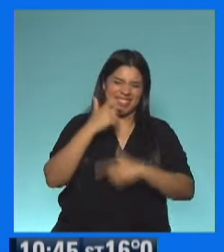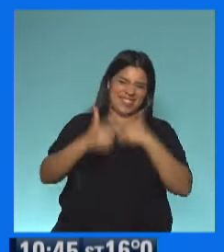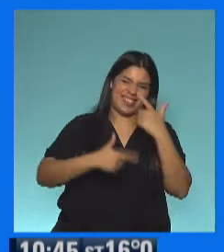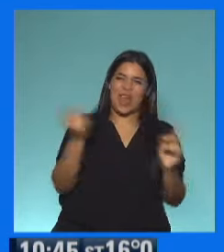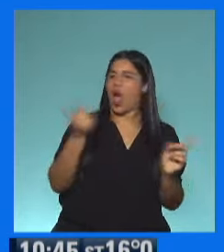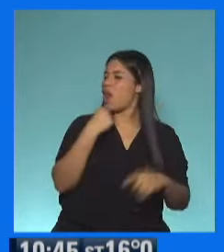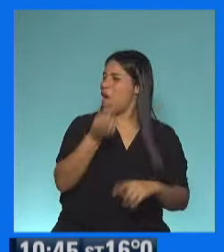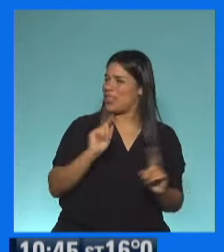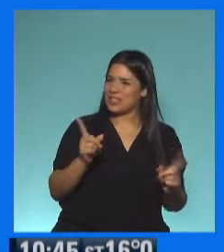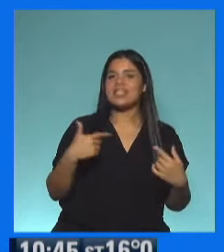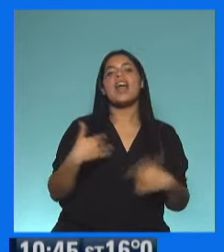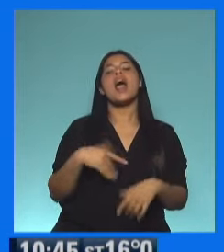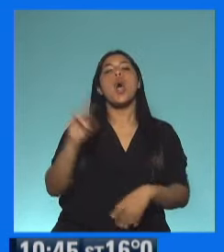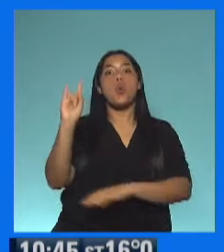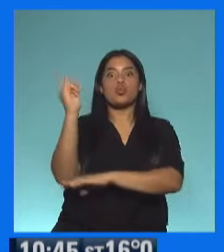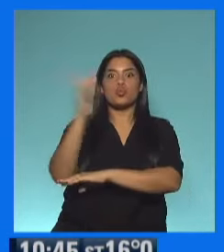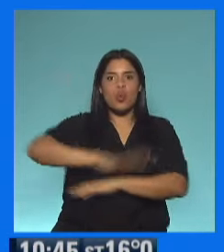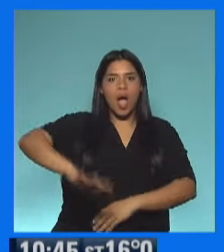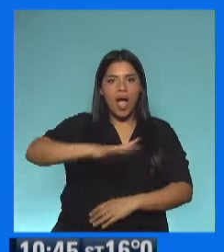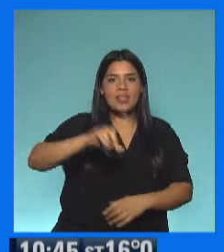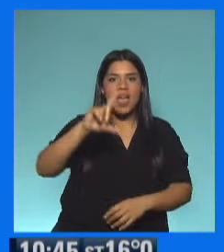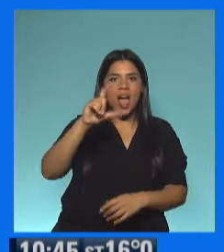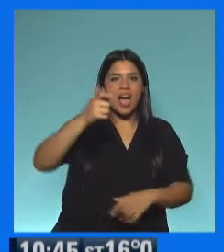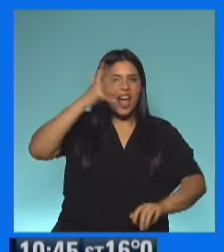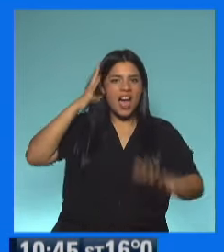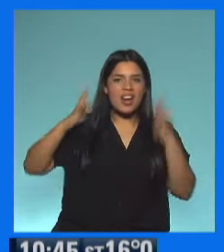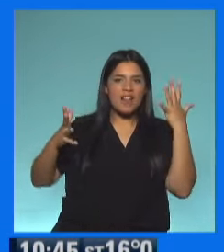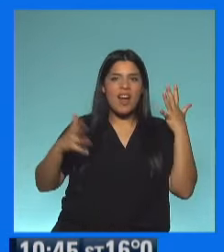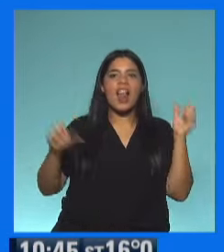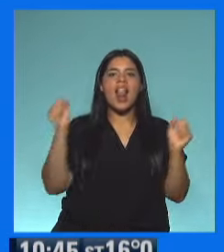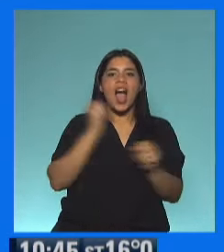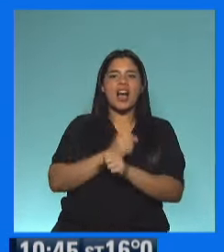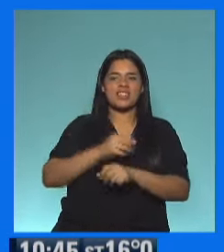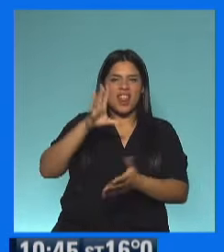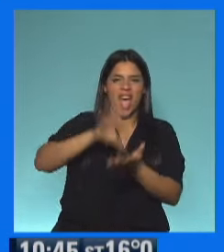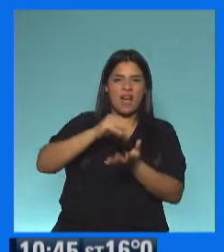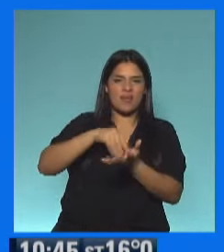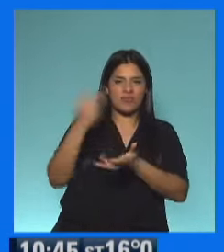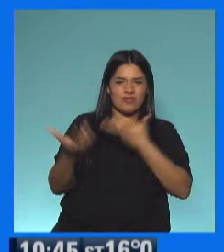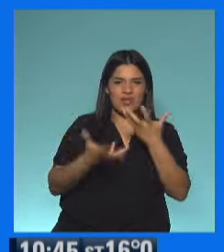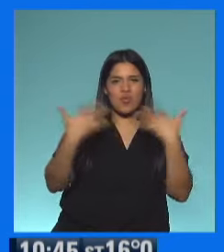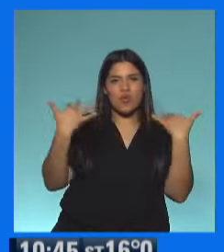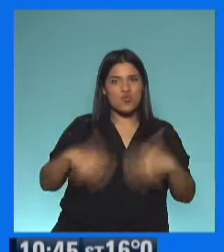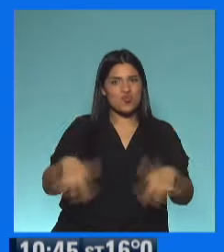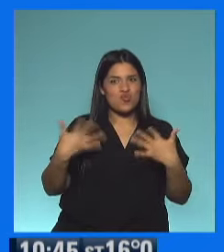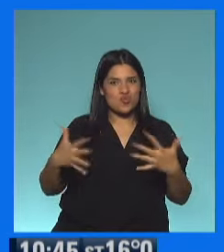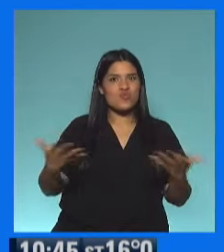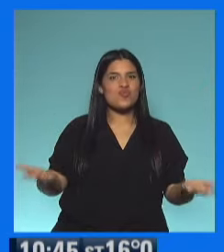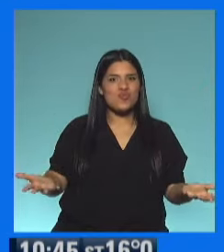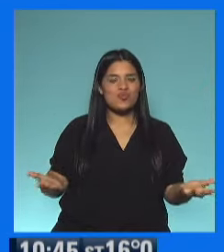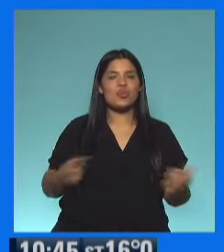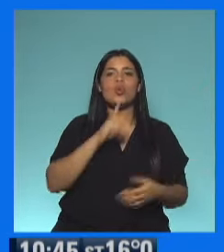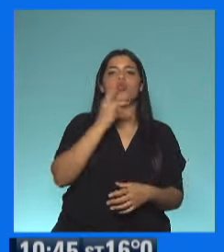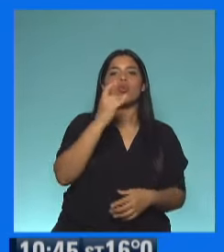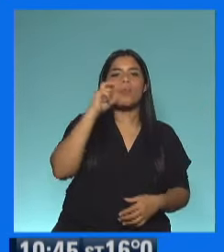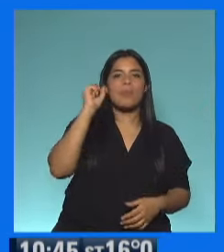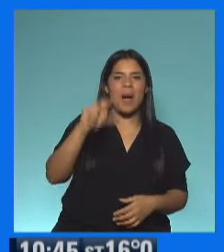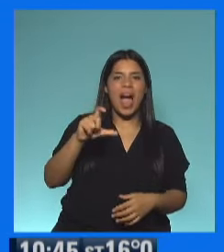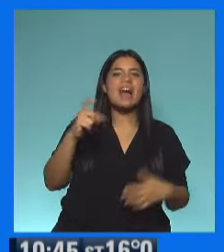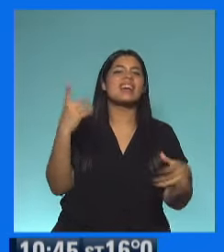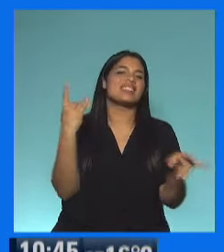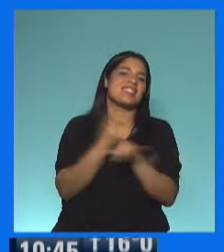de Seguimos Educando. De Ushuaia, el carnaval hasta fin del mundo. Hermosa. Tucumá, que está listísimo como